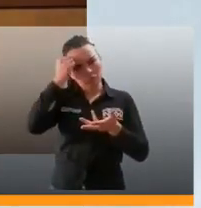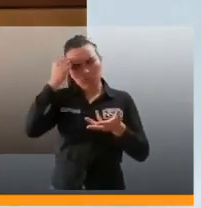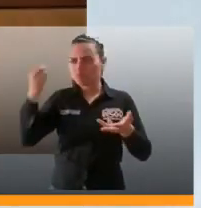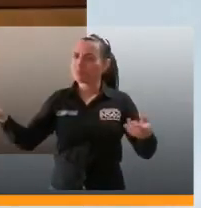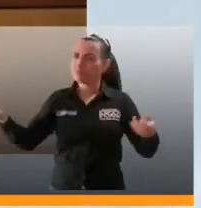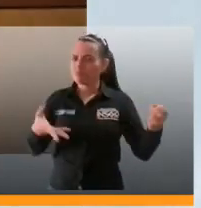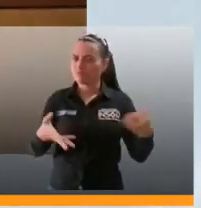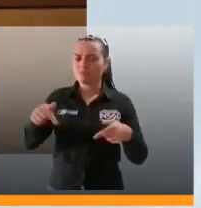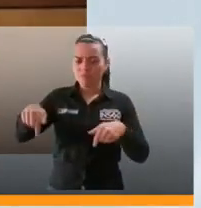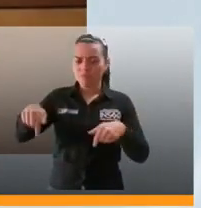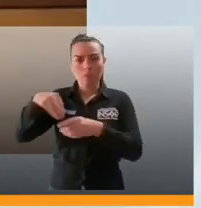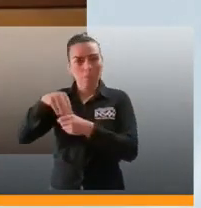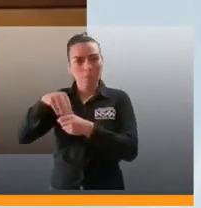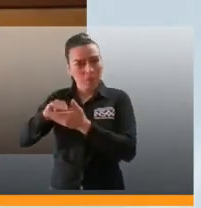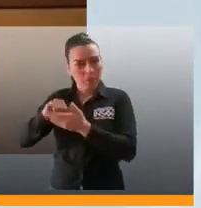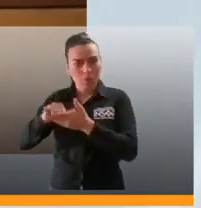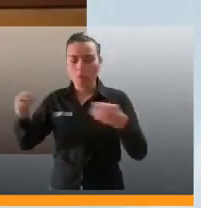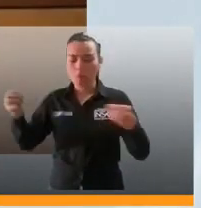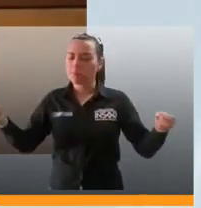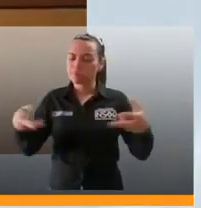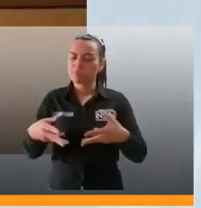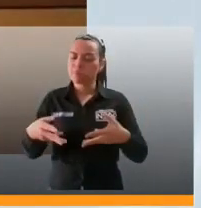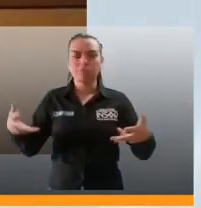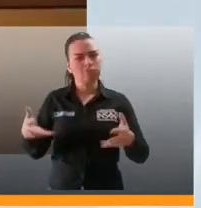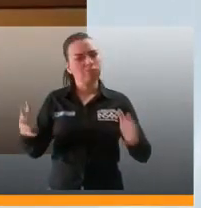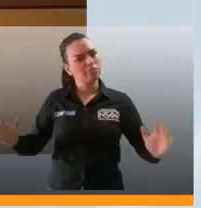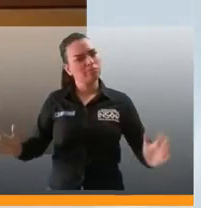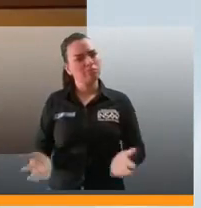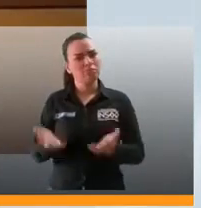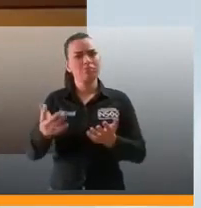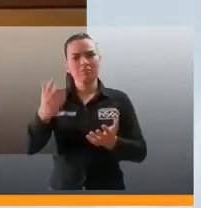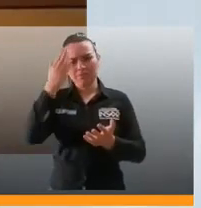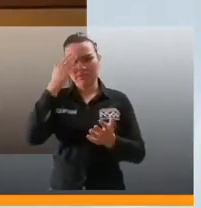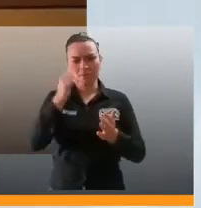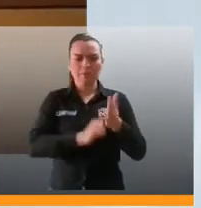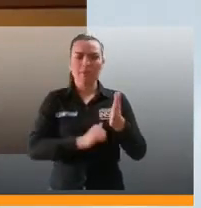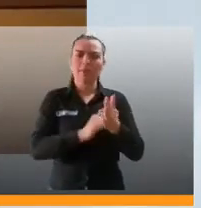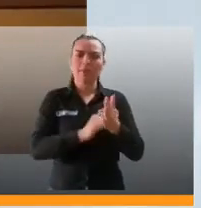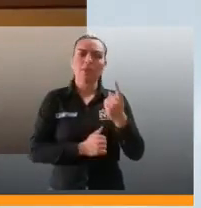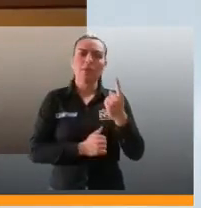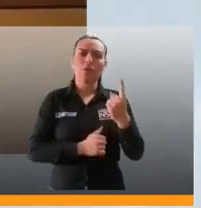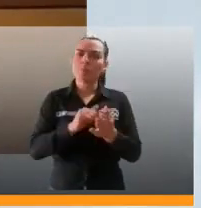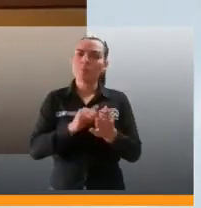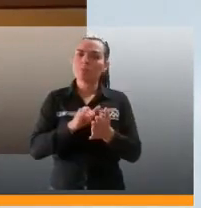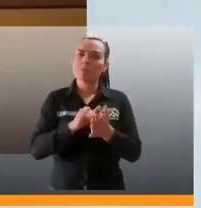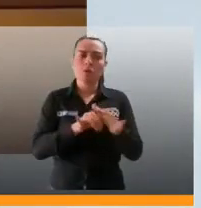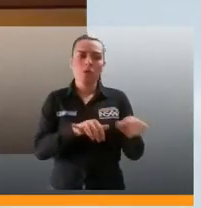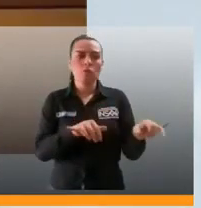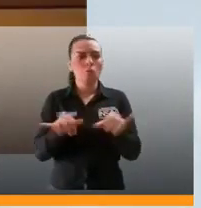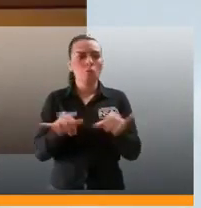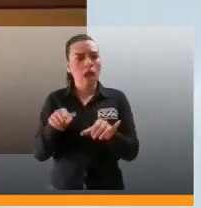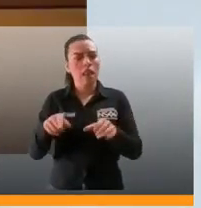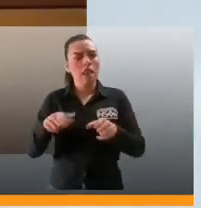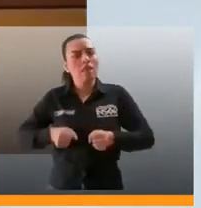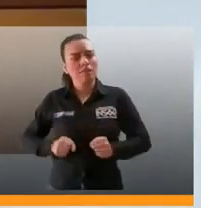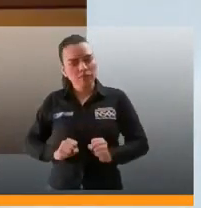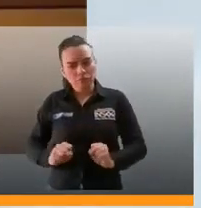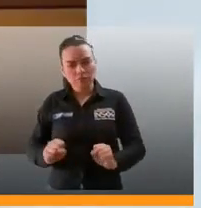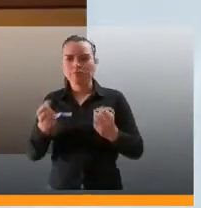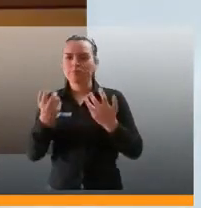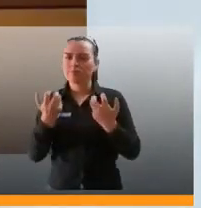de las mismas instituciones. Si profesores que dan una misma materia comparten y unen esfuerzos en